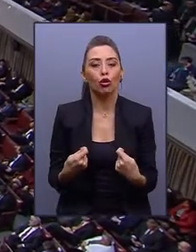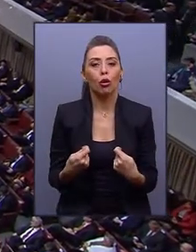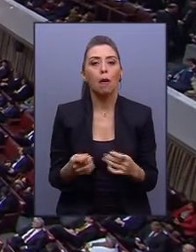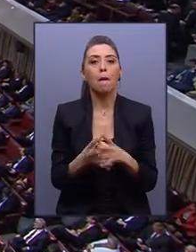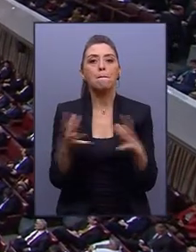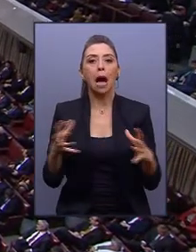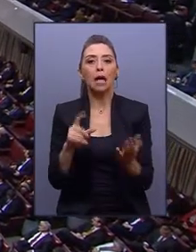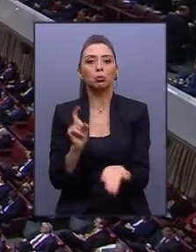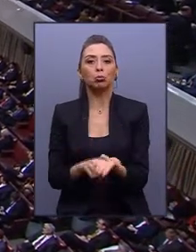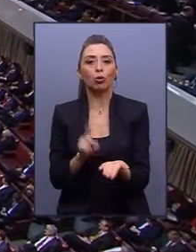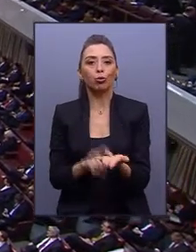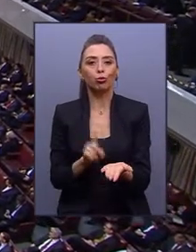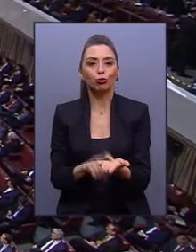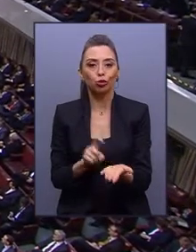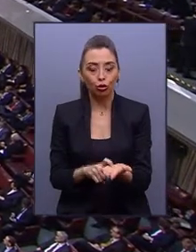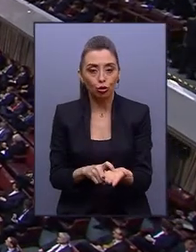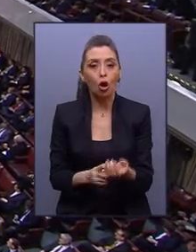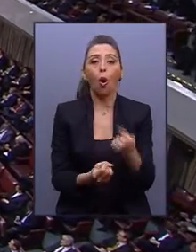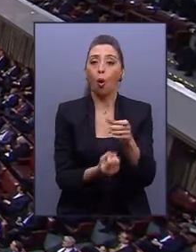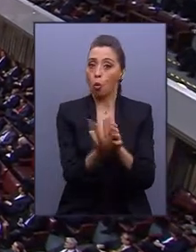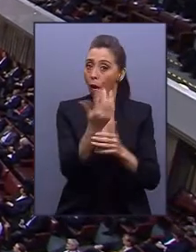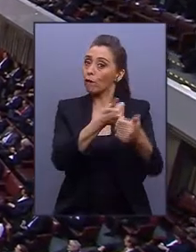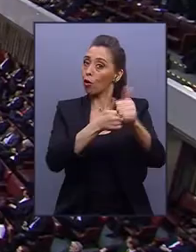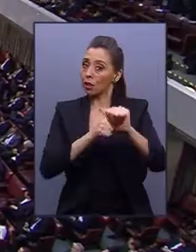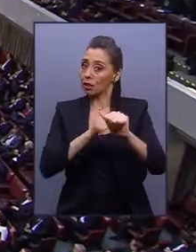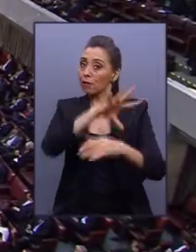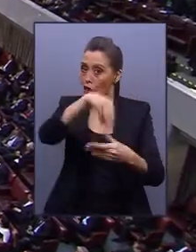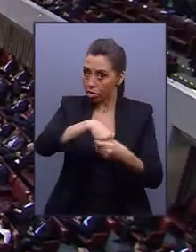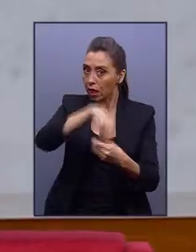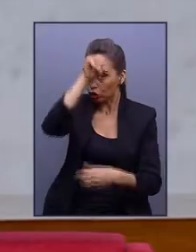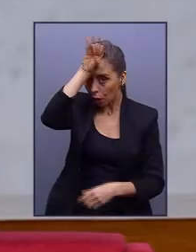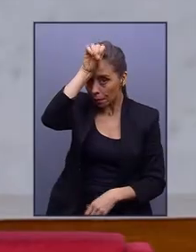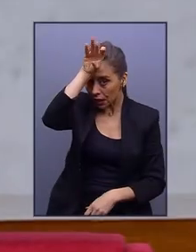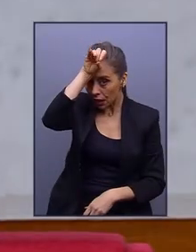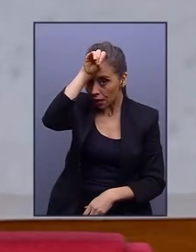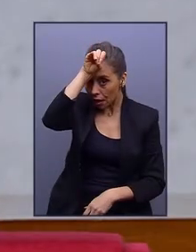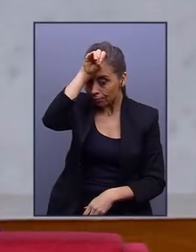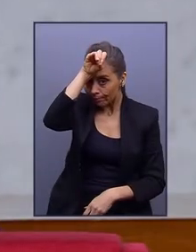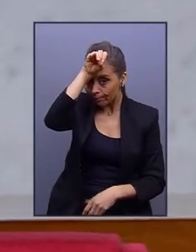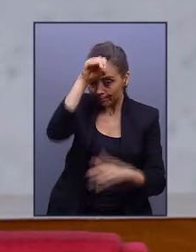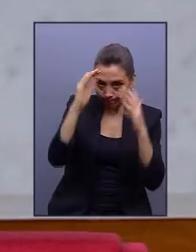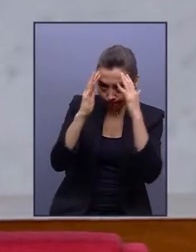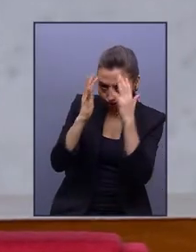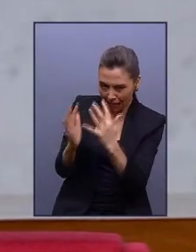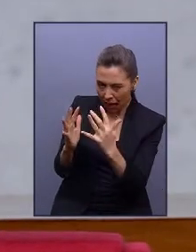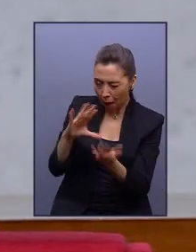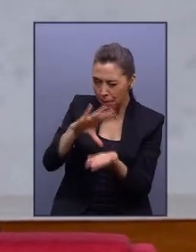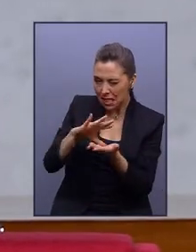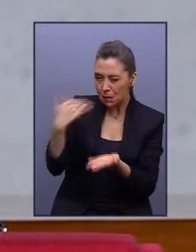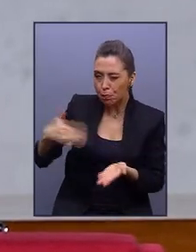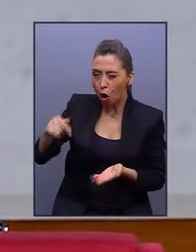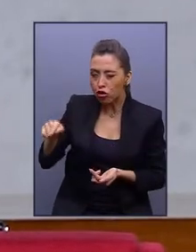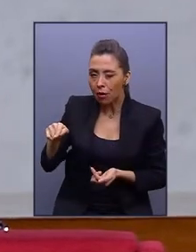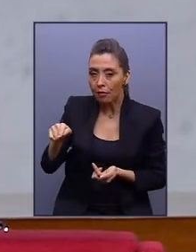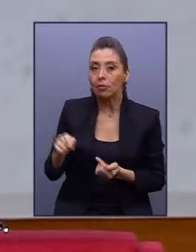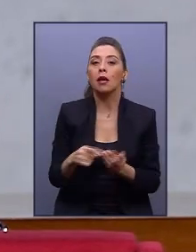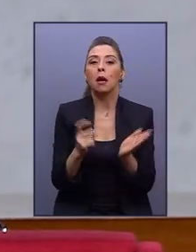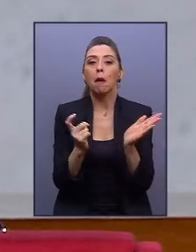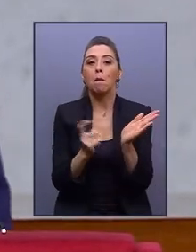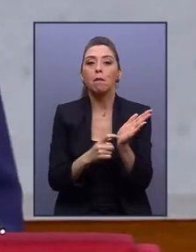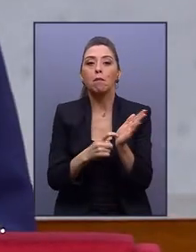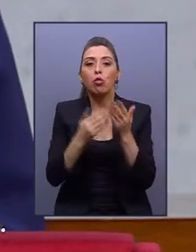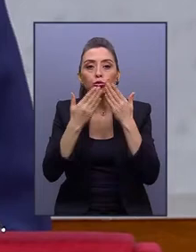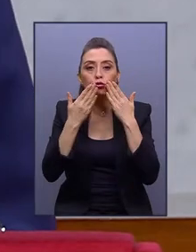aumentado su productividad. Y hay nuevos desafíos en la minería que también debemos abordar con una mirada estratégica como país, como la producción limpia